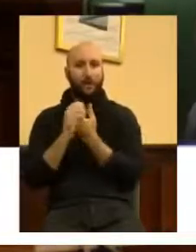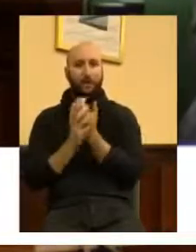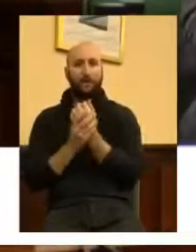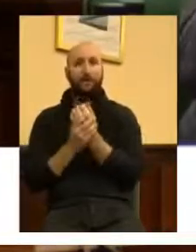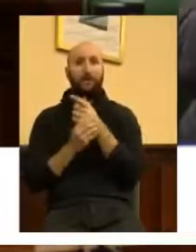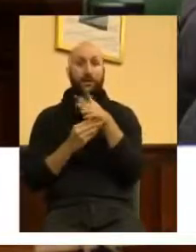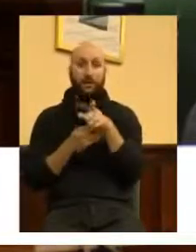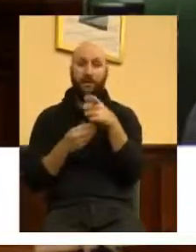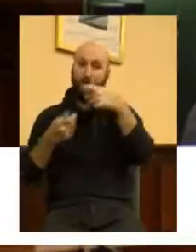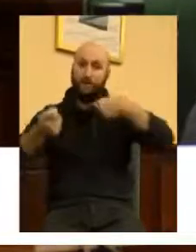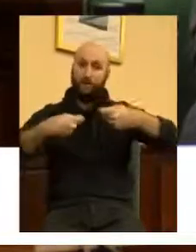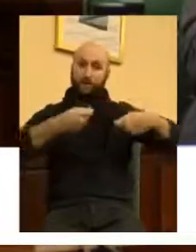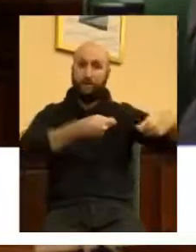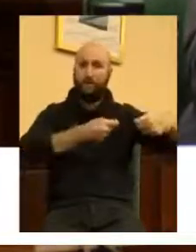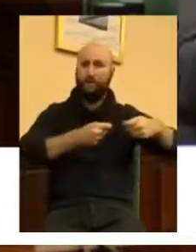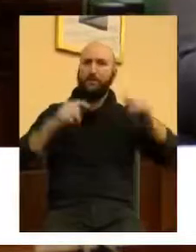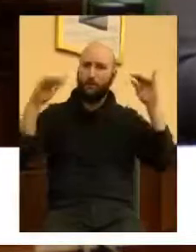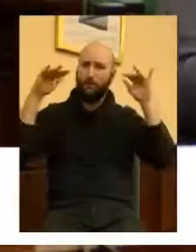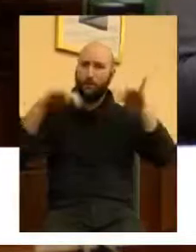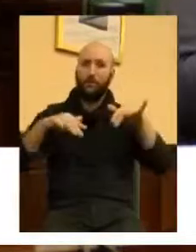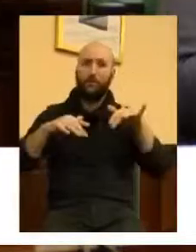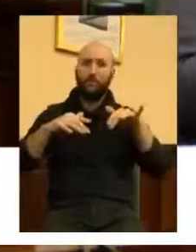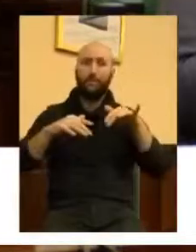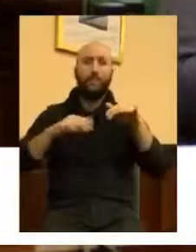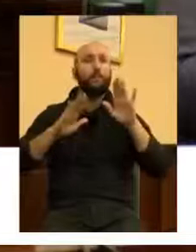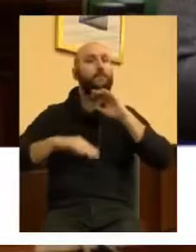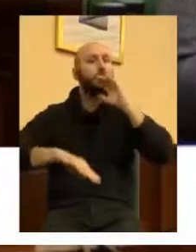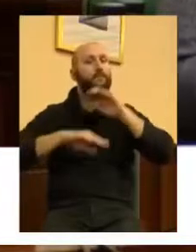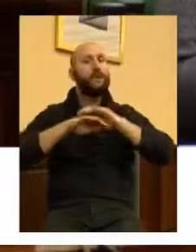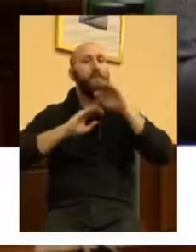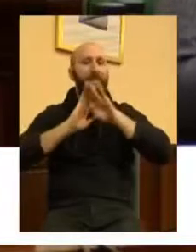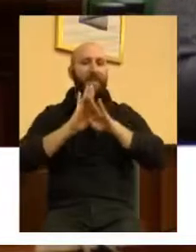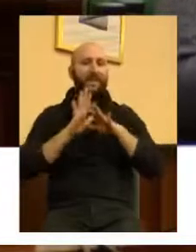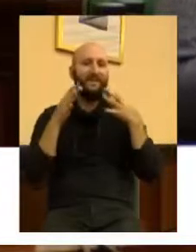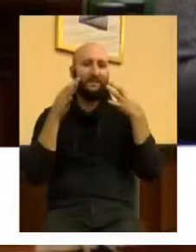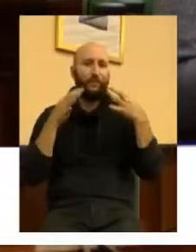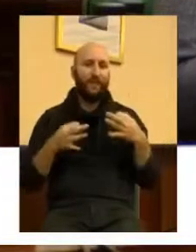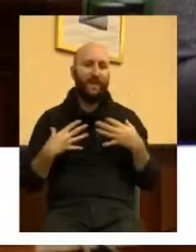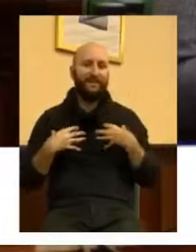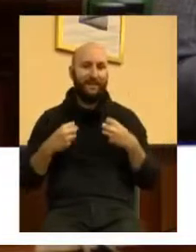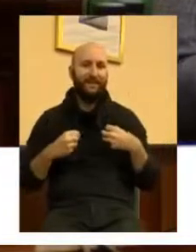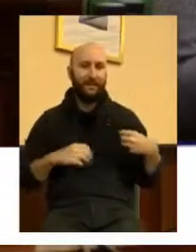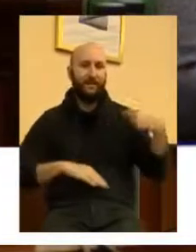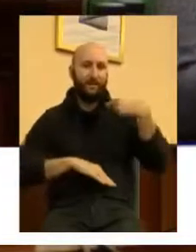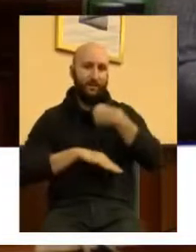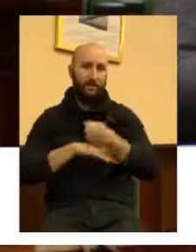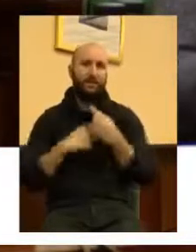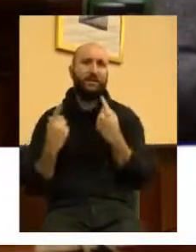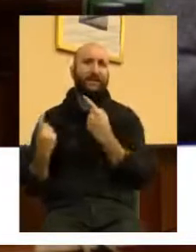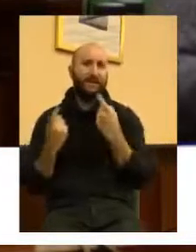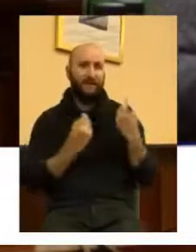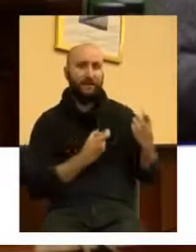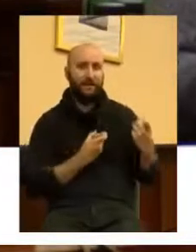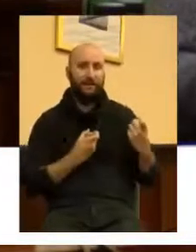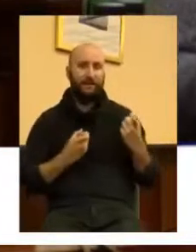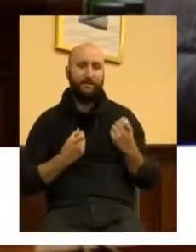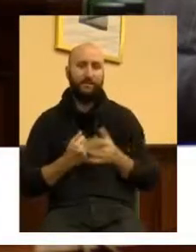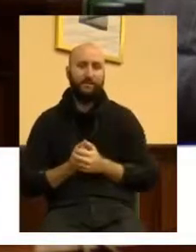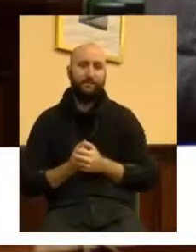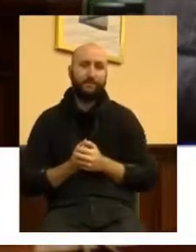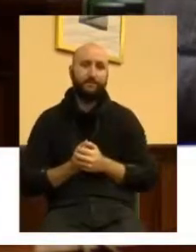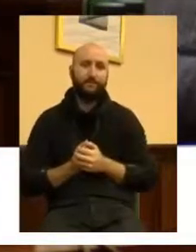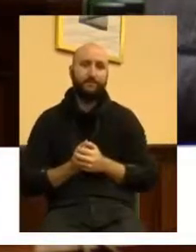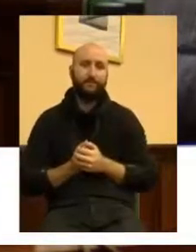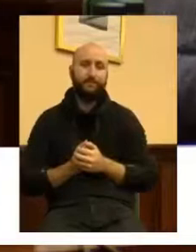público que se realizaba en la calle y se hacía cumpliendo las medidas de seguridad sanitaria necesarias.